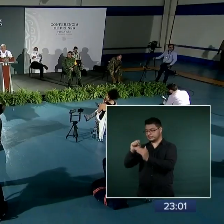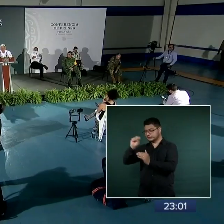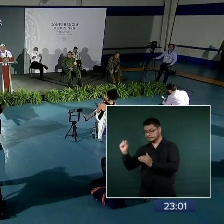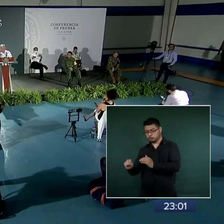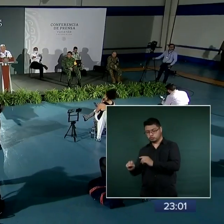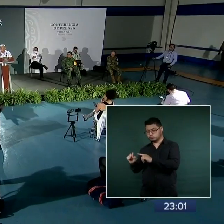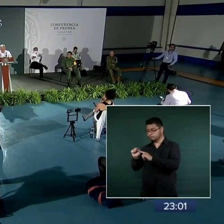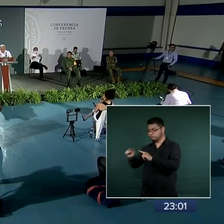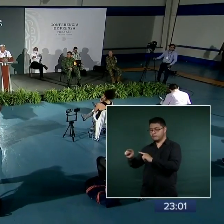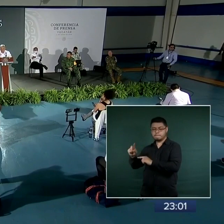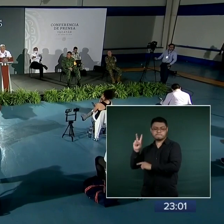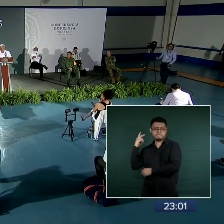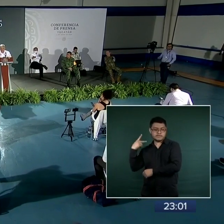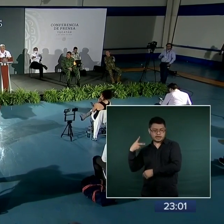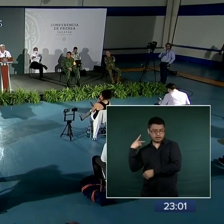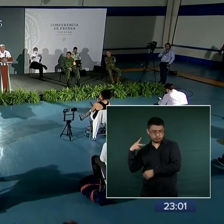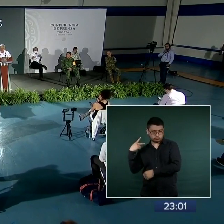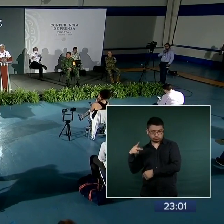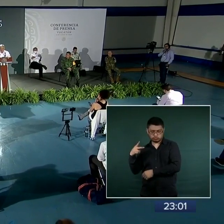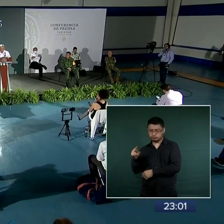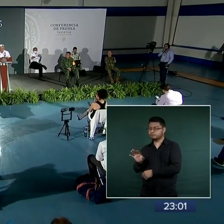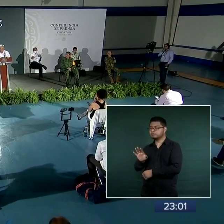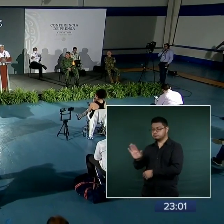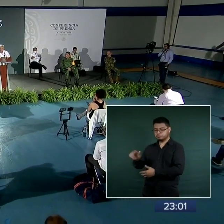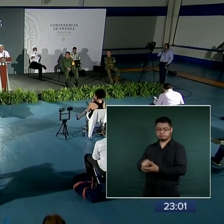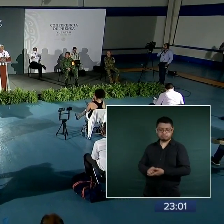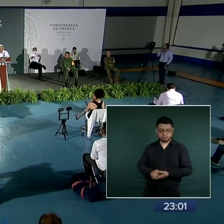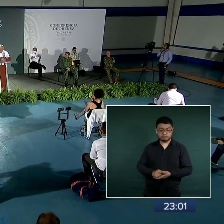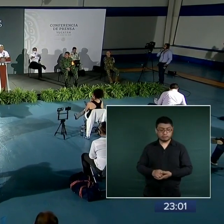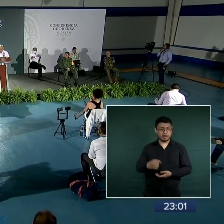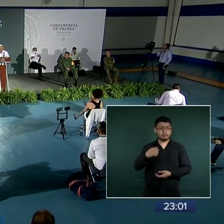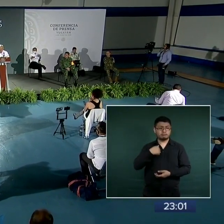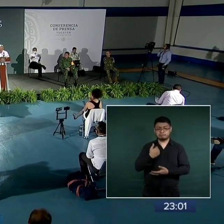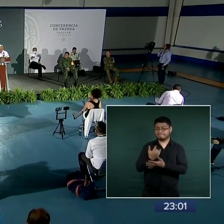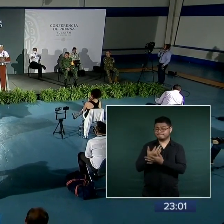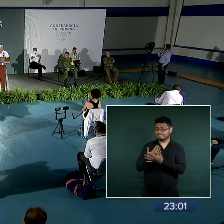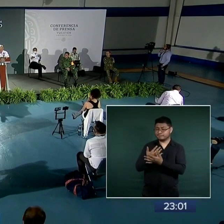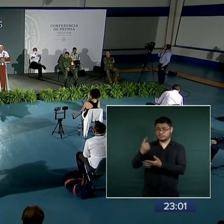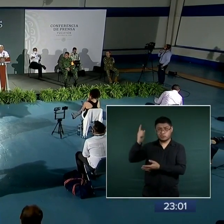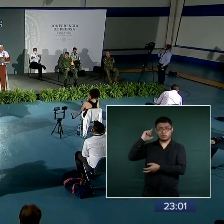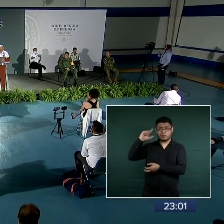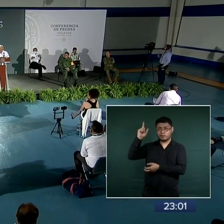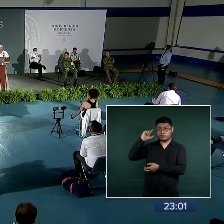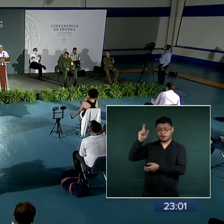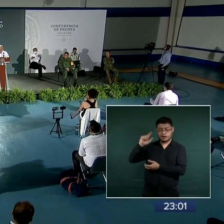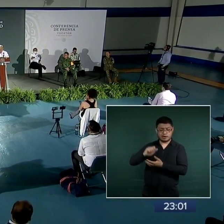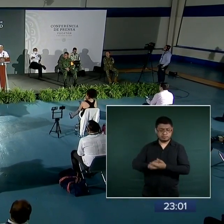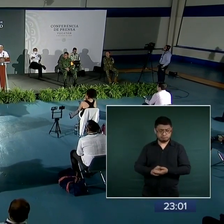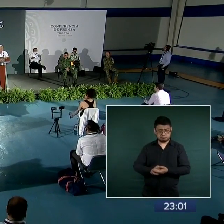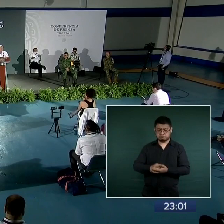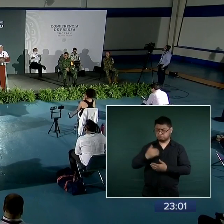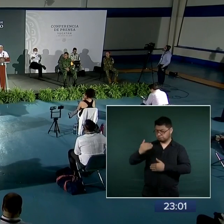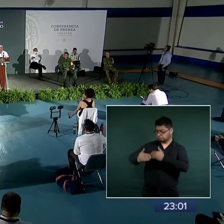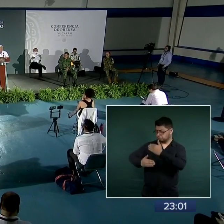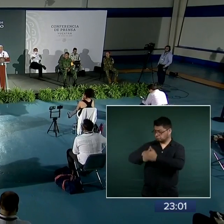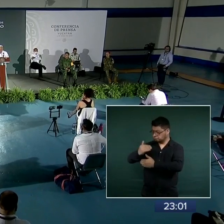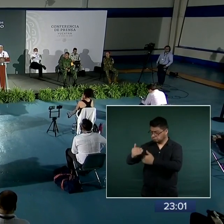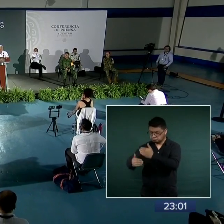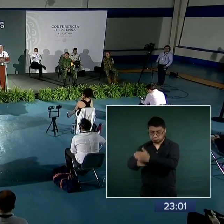fuertes. Yo espero que se atempere